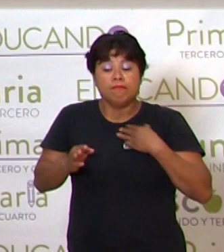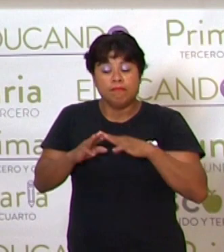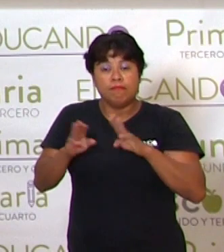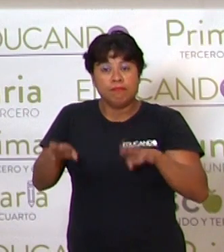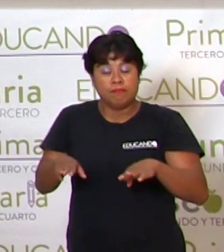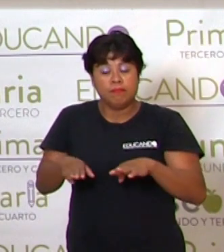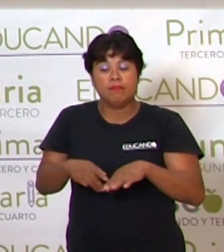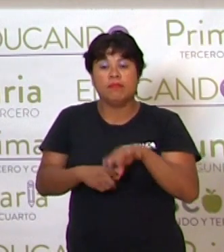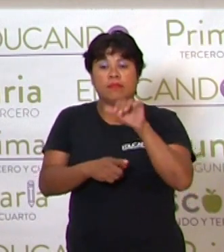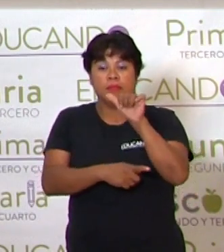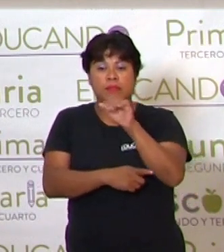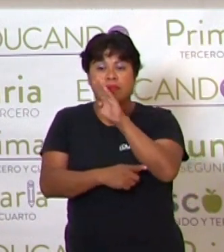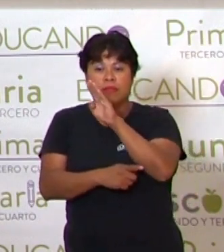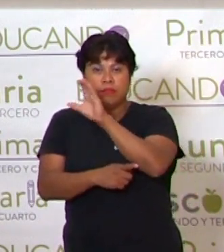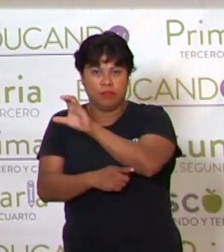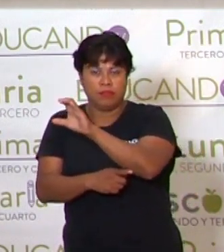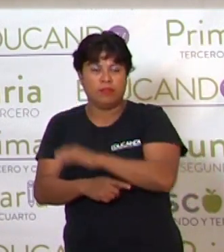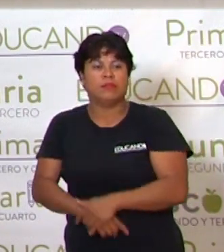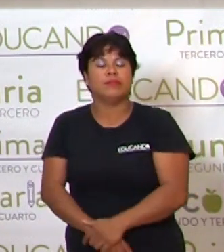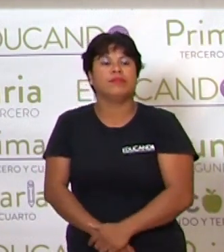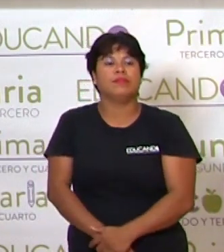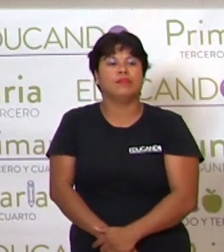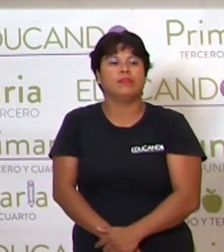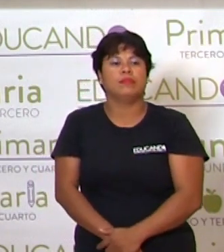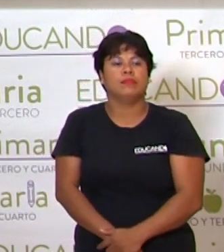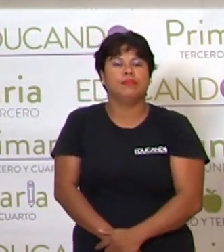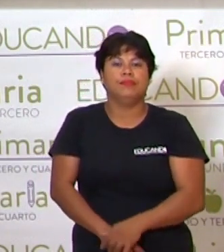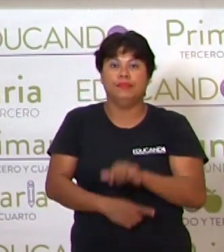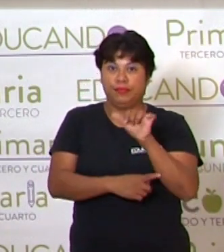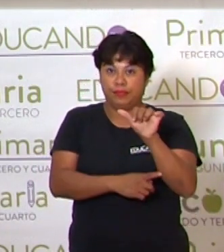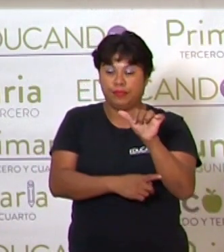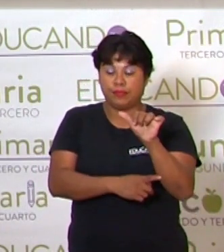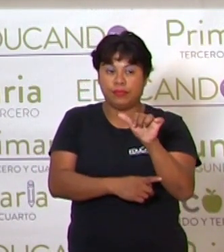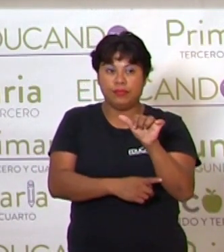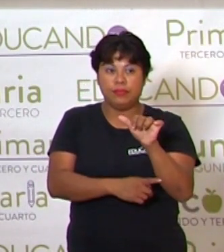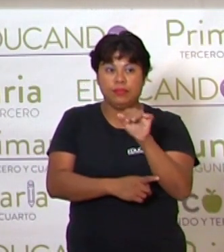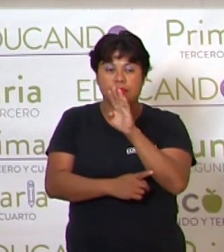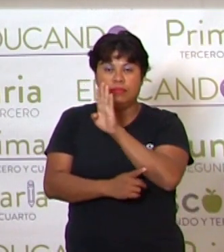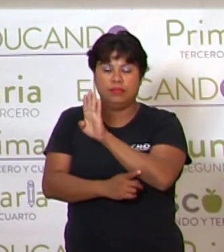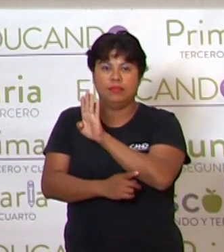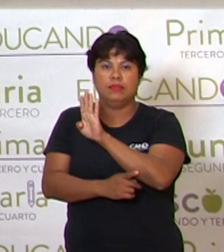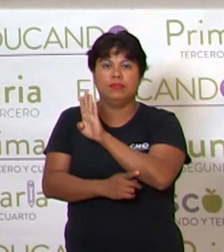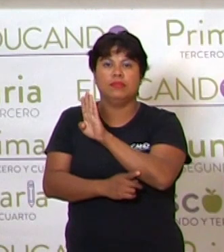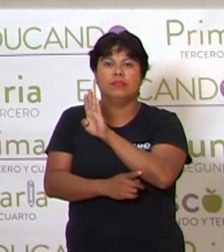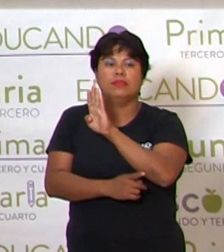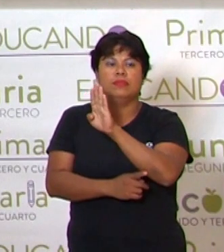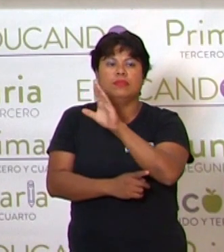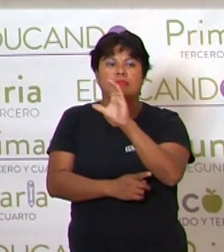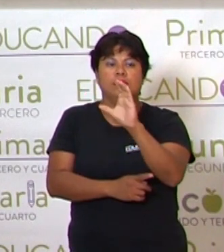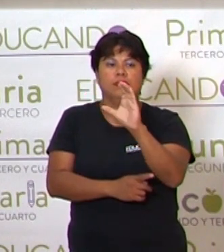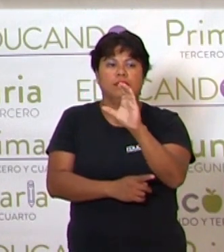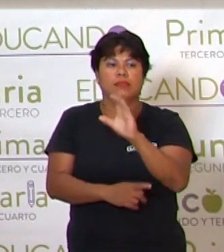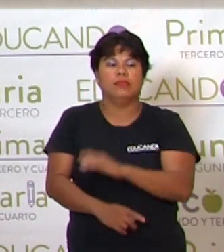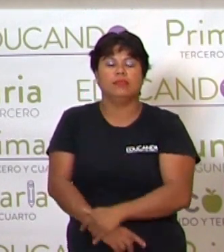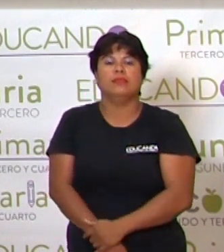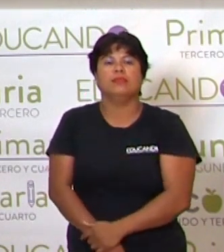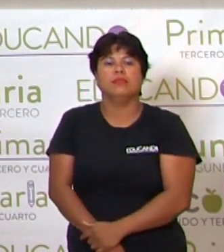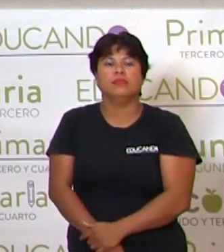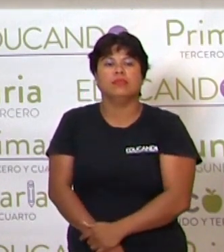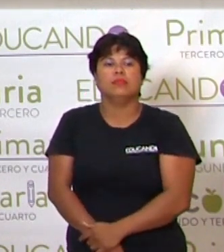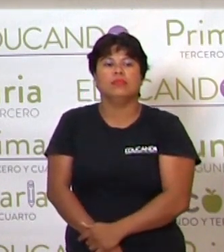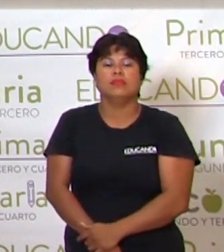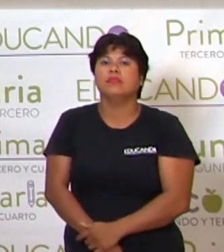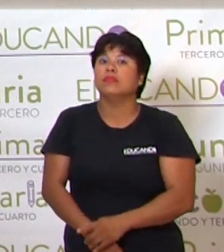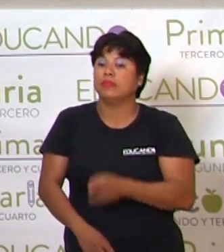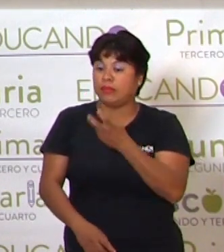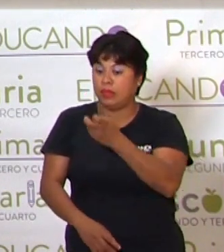ángulo ABC. A, B, C.